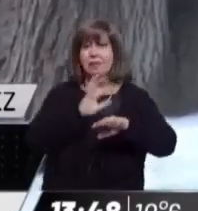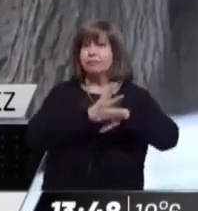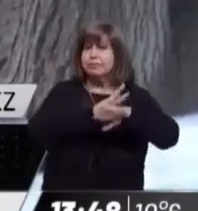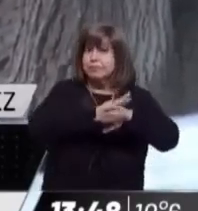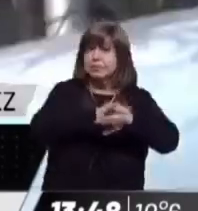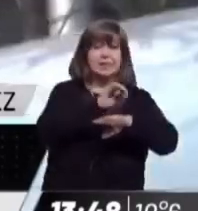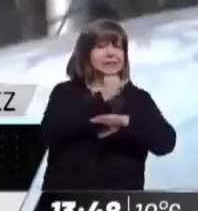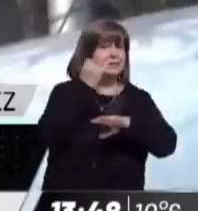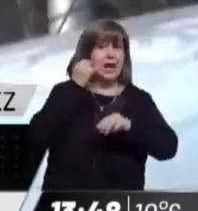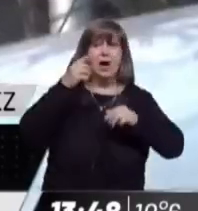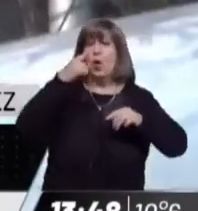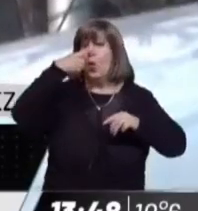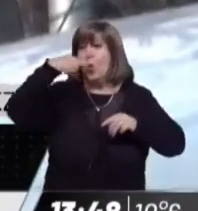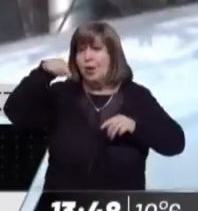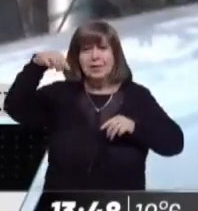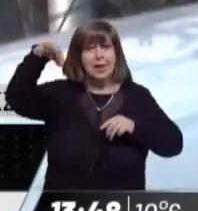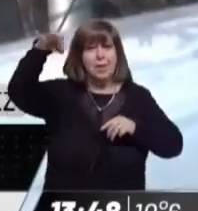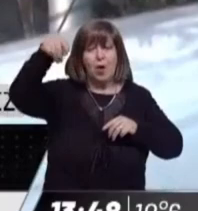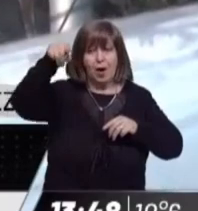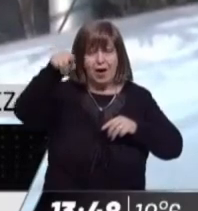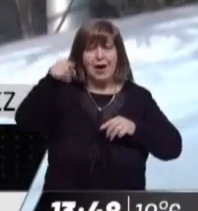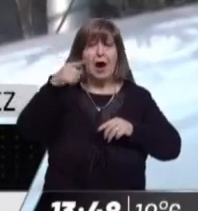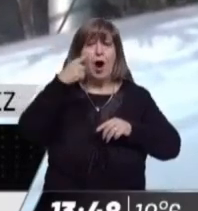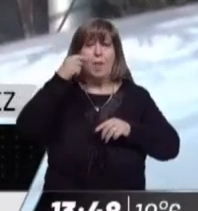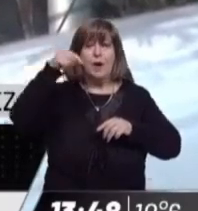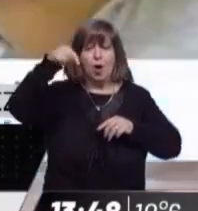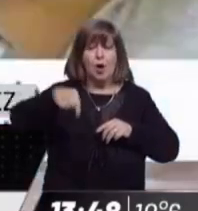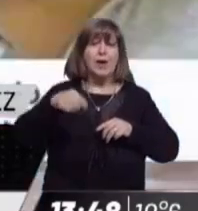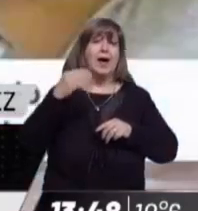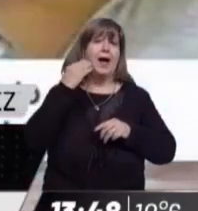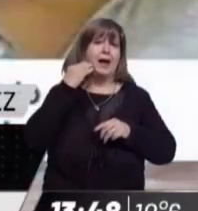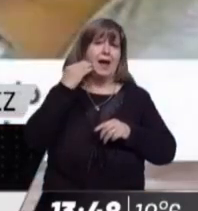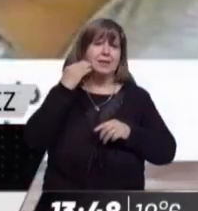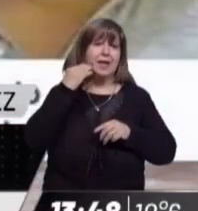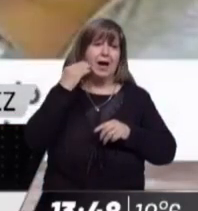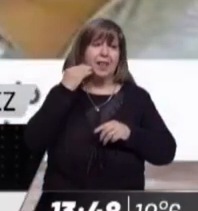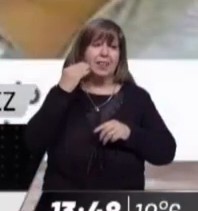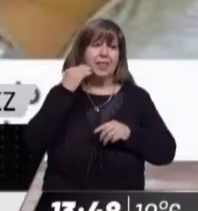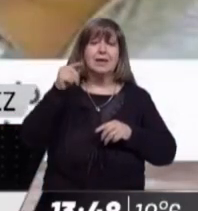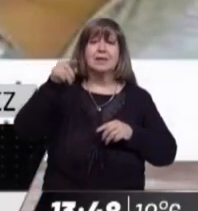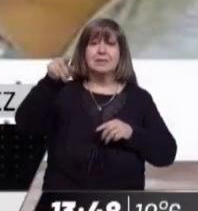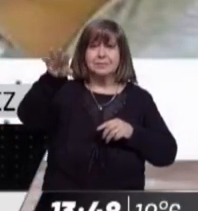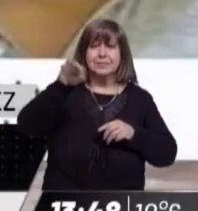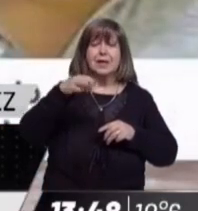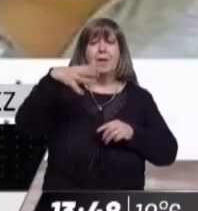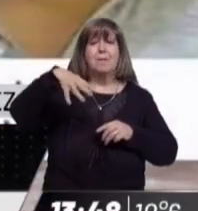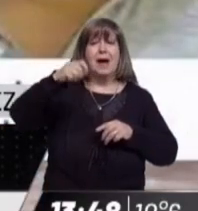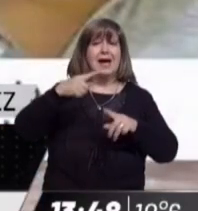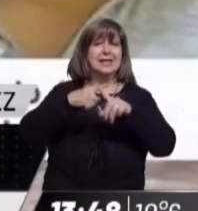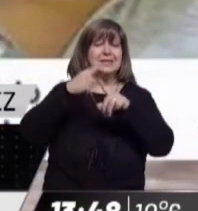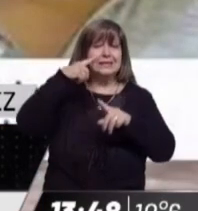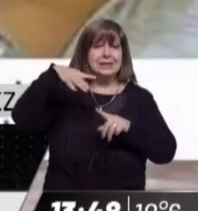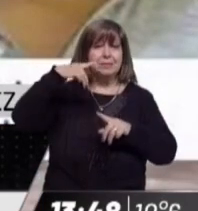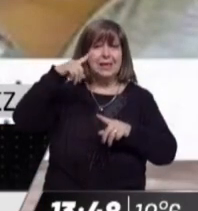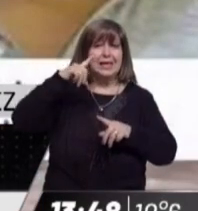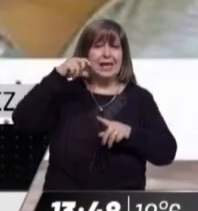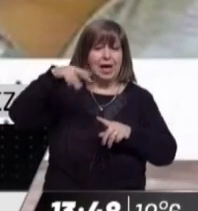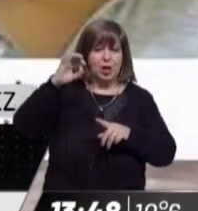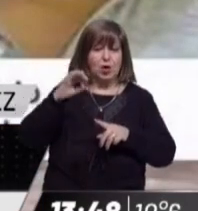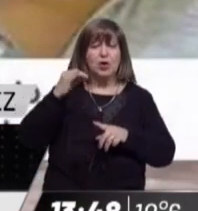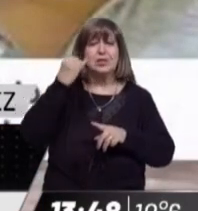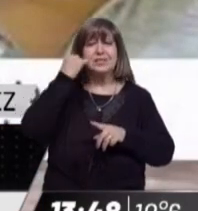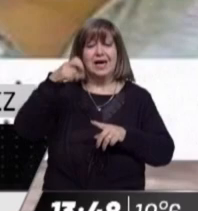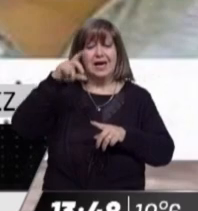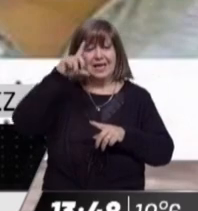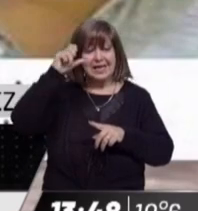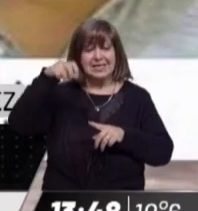tarde el fiscal Carlos Torres va a imputar al último detenido, que se trata de Maximiliano Andrés Martínez Llanesa.